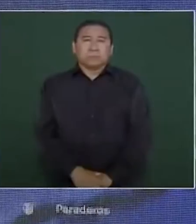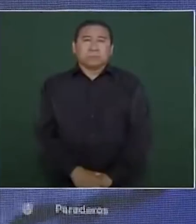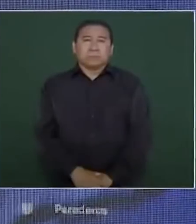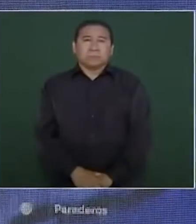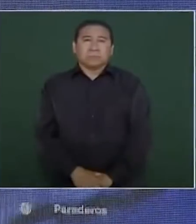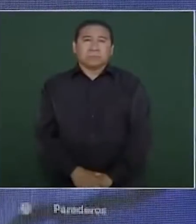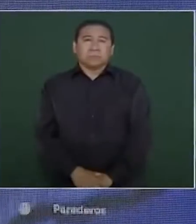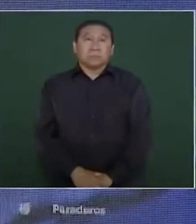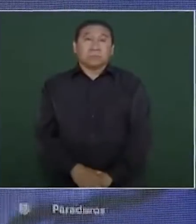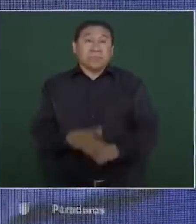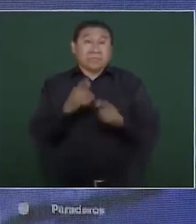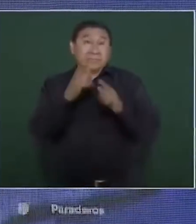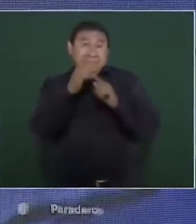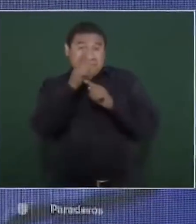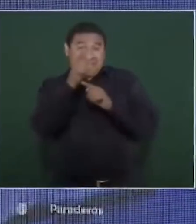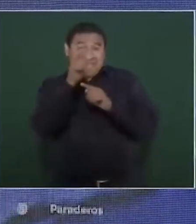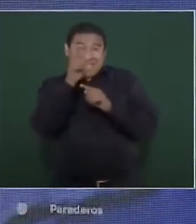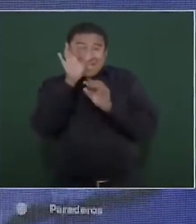Y aquí.